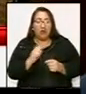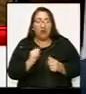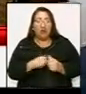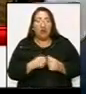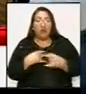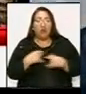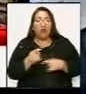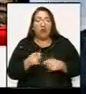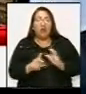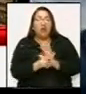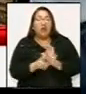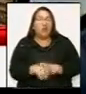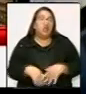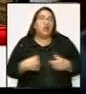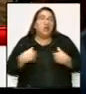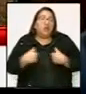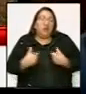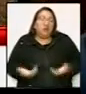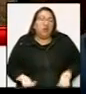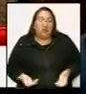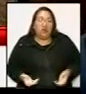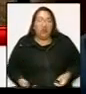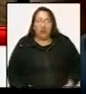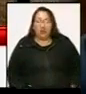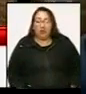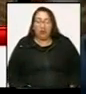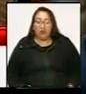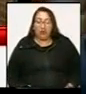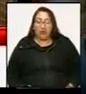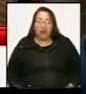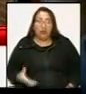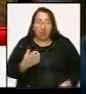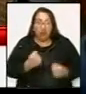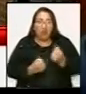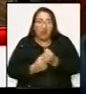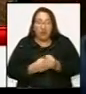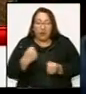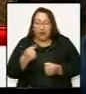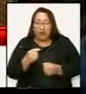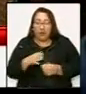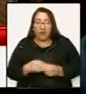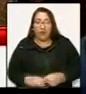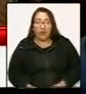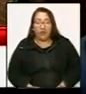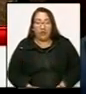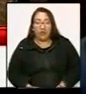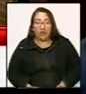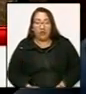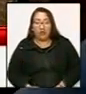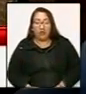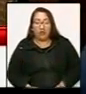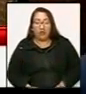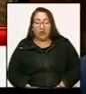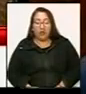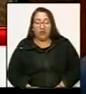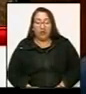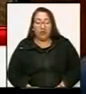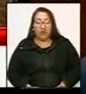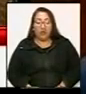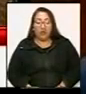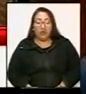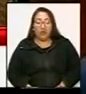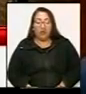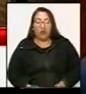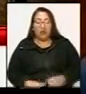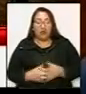ello. La voluntad lo tenemos nosotros de apoyar, no solamente se trata del Ejecutivo, sino de todas maneras a